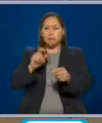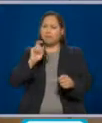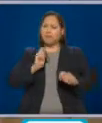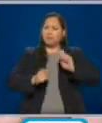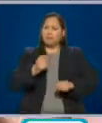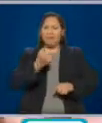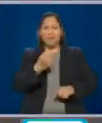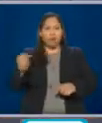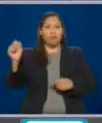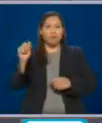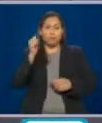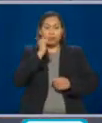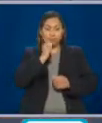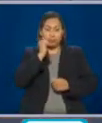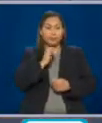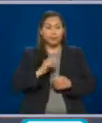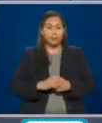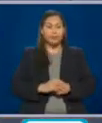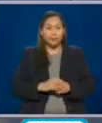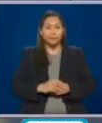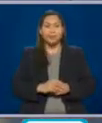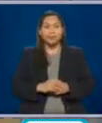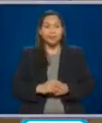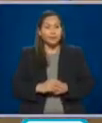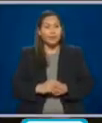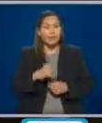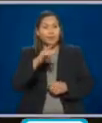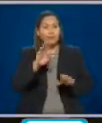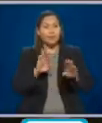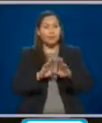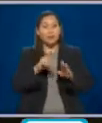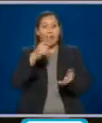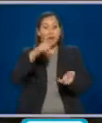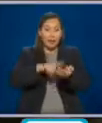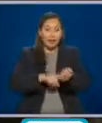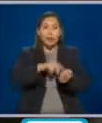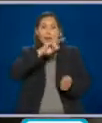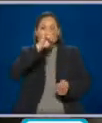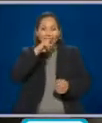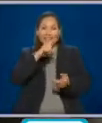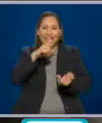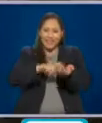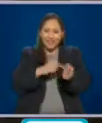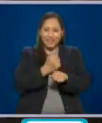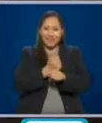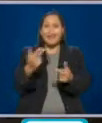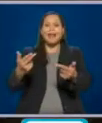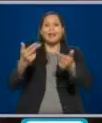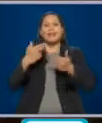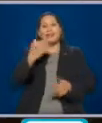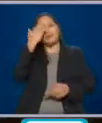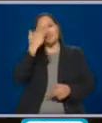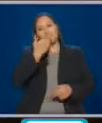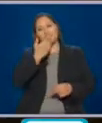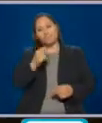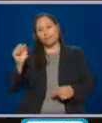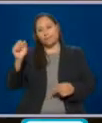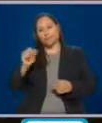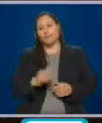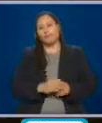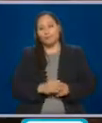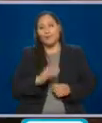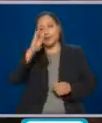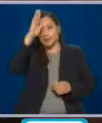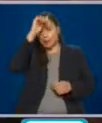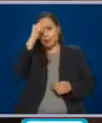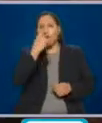mundo. Sí. Abraham Laboriel. O sea, que en sus venas había talento. Ah, sí. Definitivamente. Toda la familia de artistas. Oye, ¿no? ¿te Y acuerdas que hacía la hermana